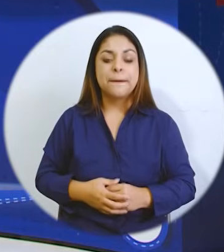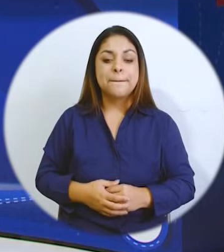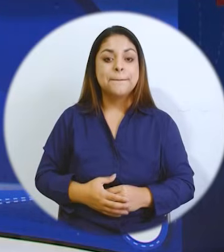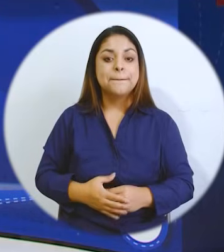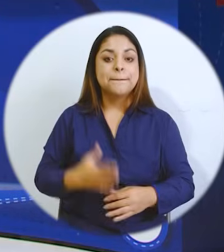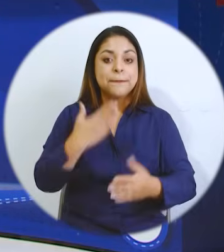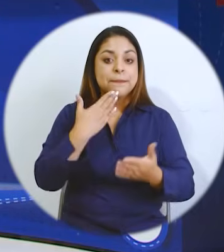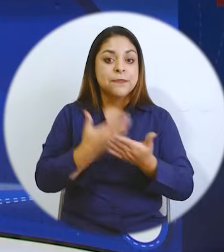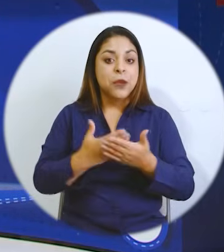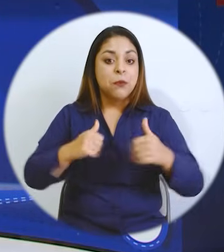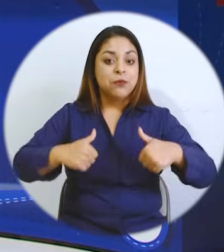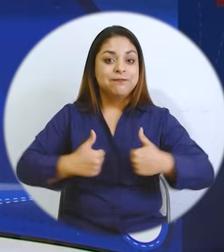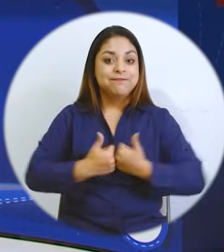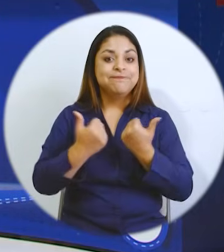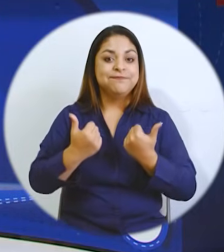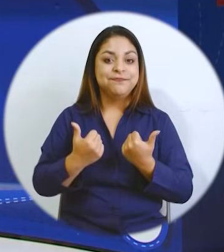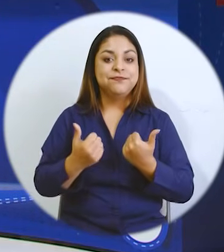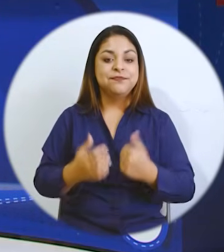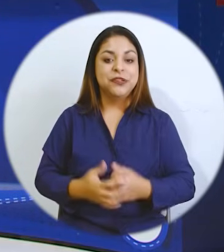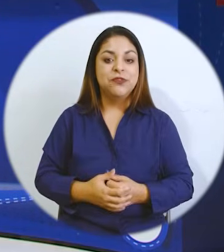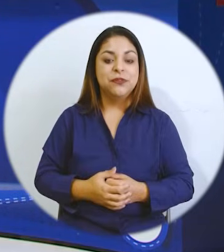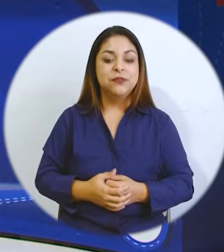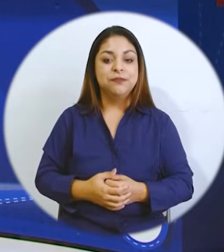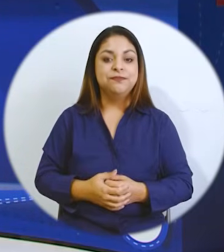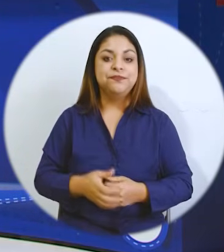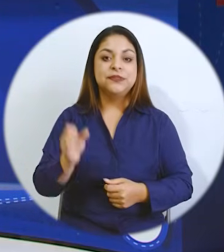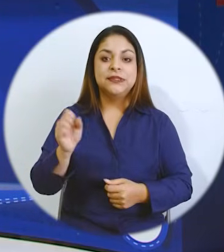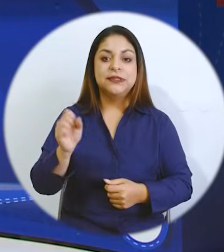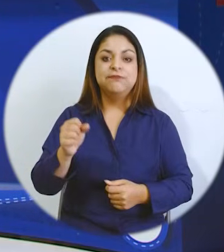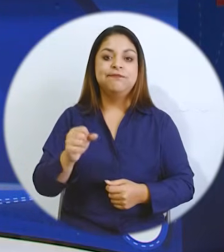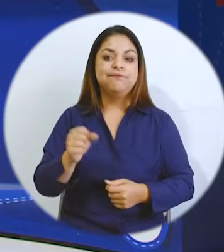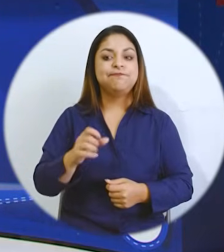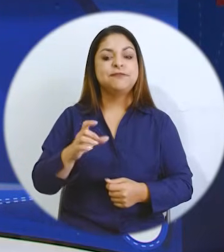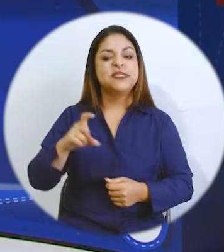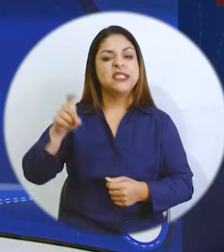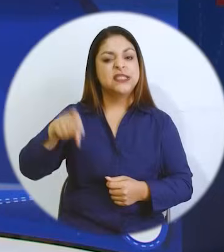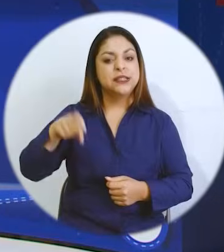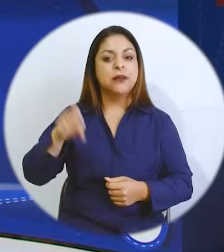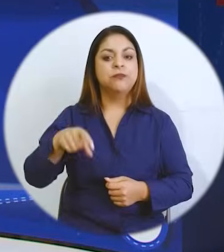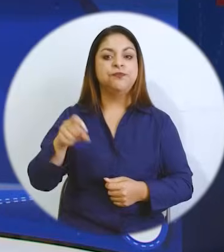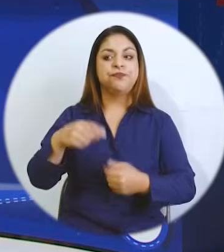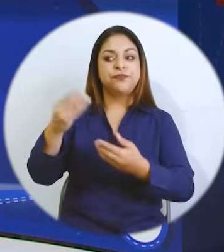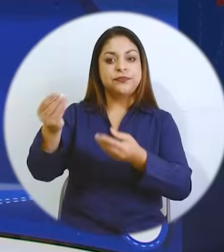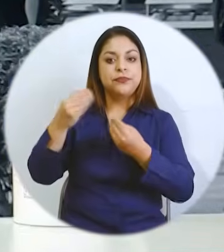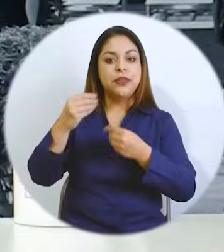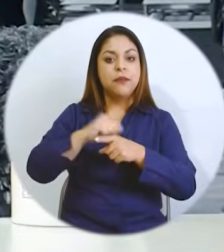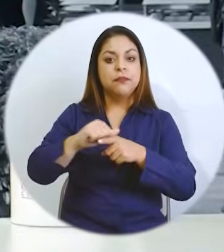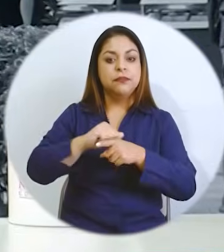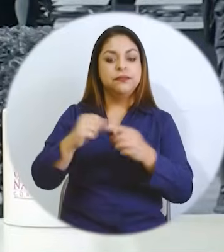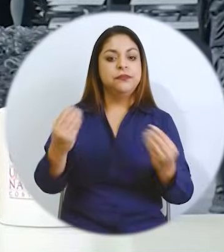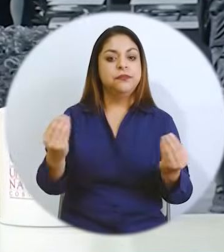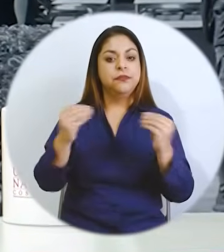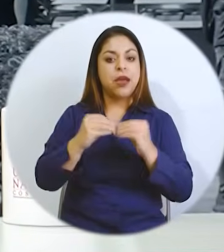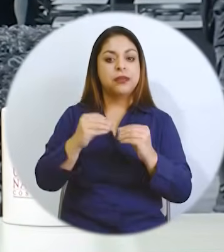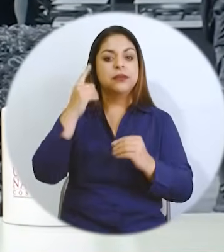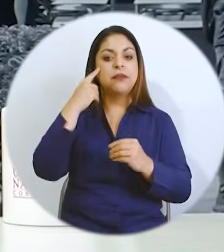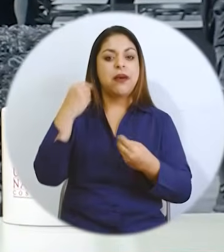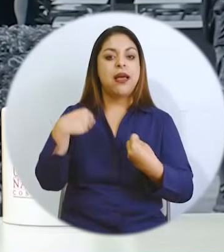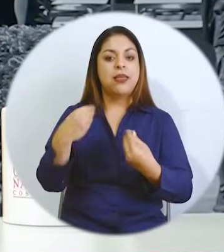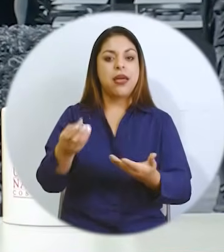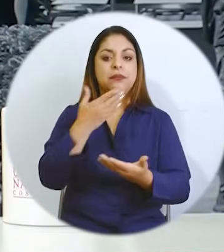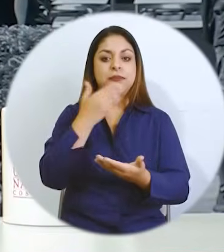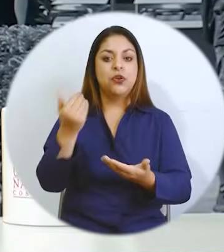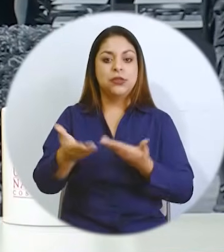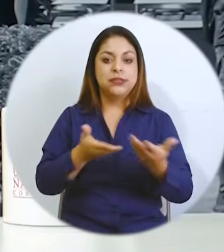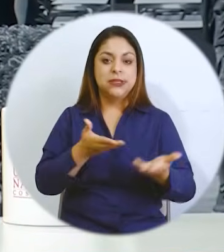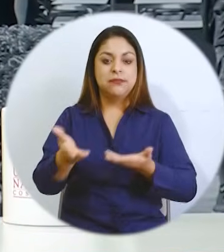retos, como decía el bloque, ¿verdad? Es que, pues sí, necesitamos que nos capaciten más para poder dar